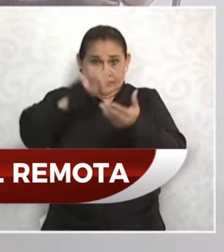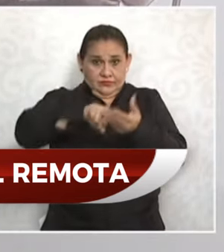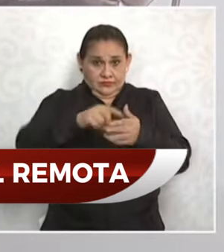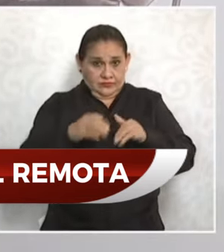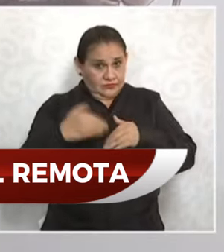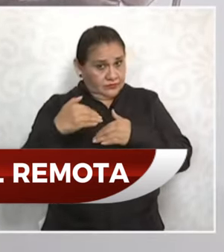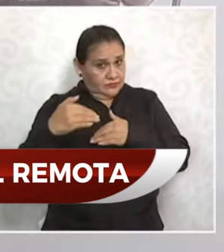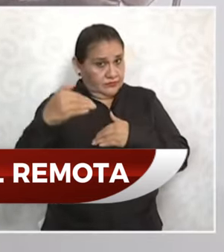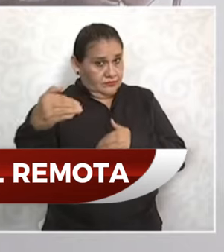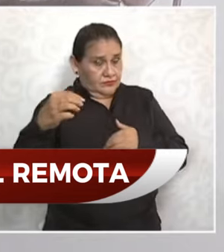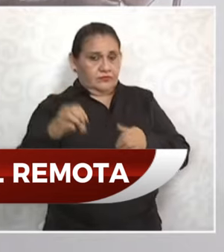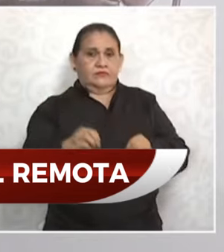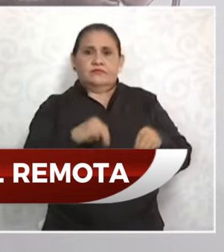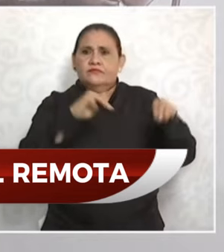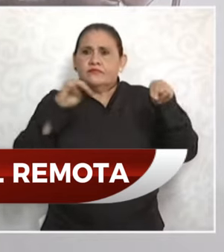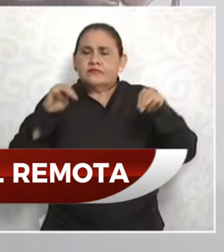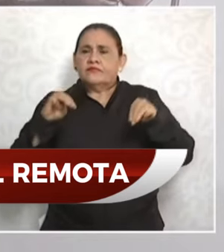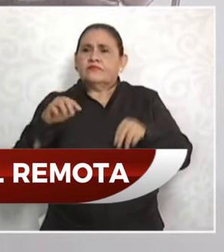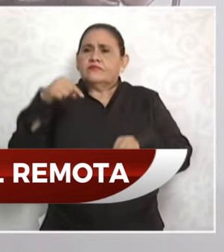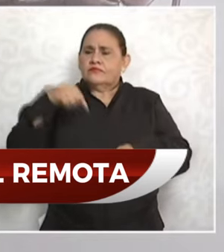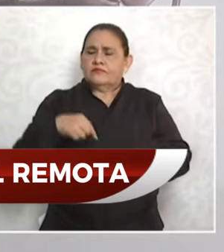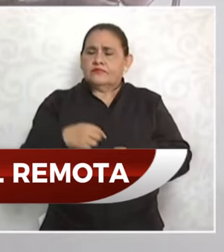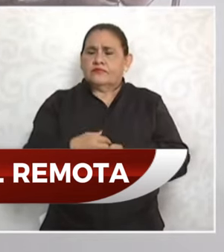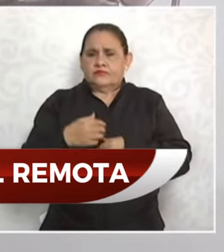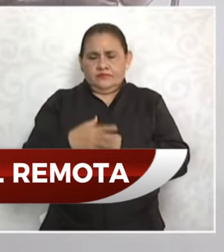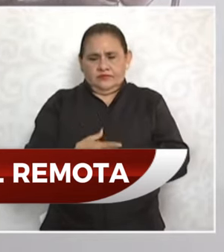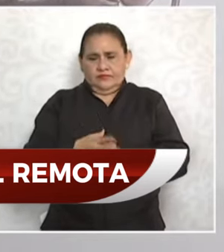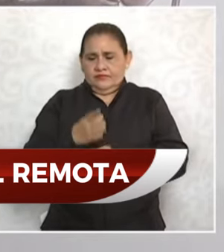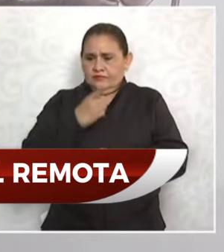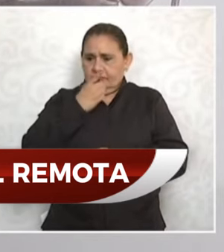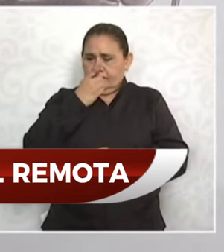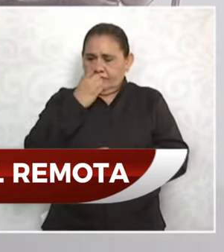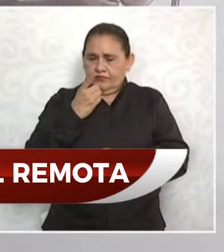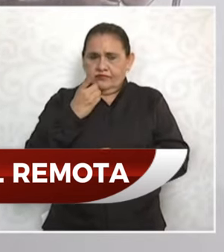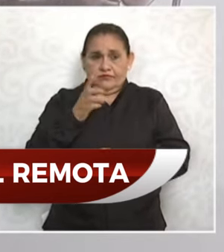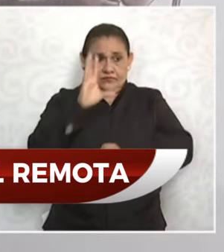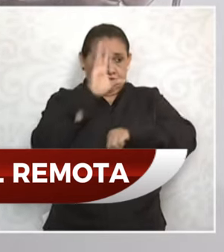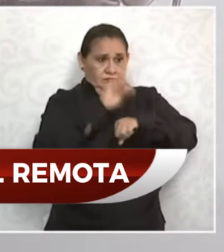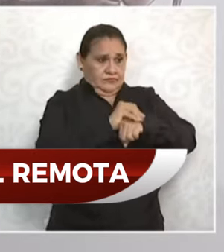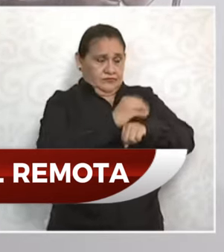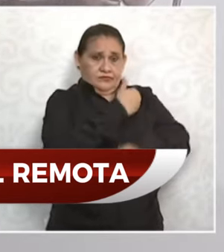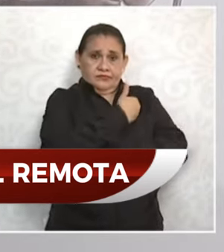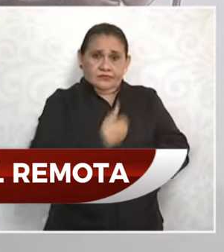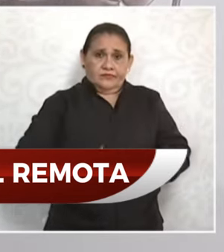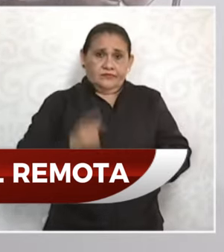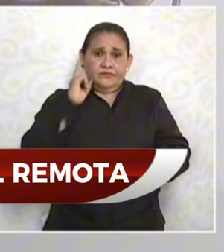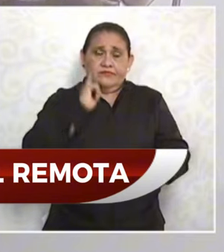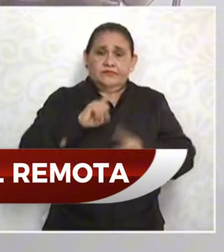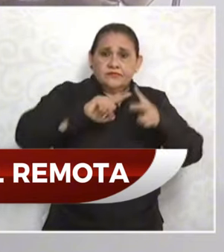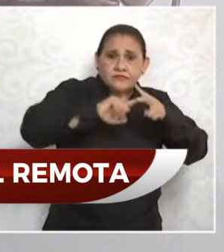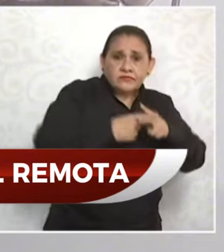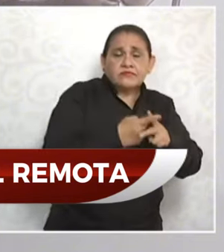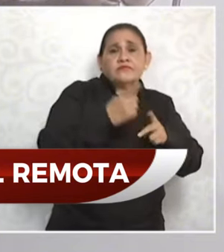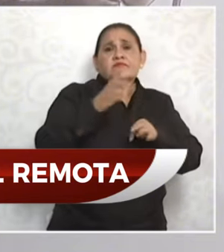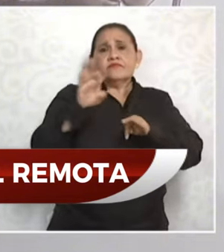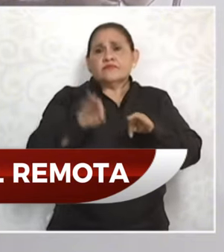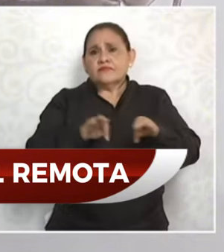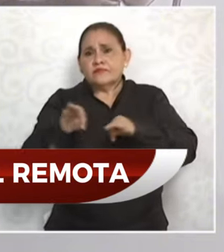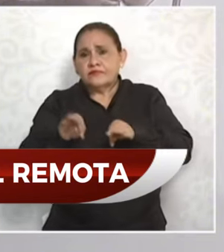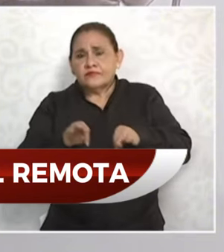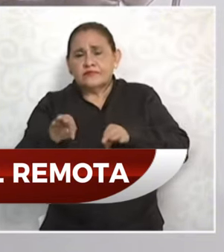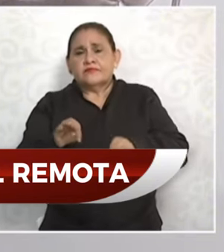Vamos a anunciar el día de hoy, con el permiso de la señora presidenta, el inicio de los trabajos para desarrollar